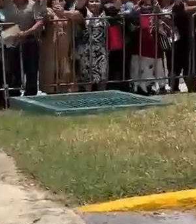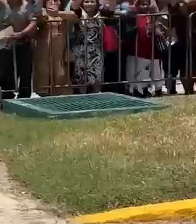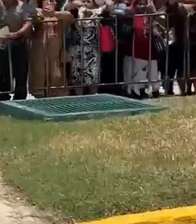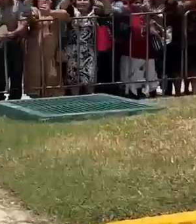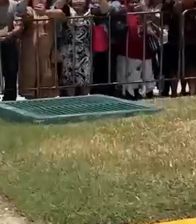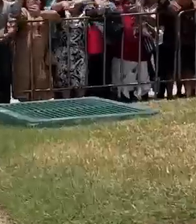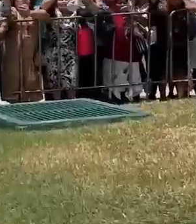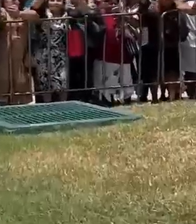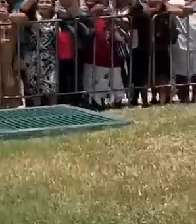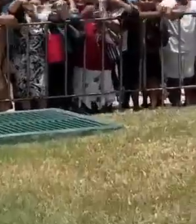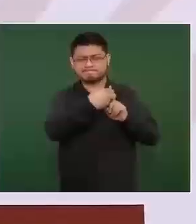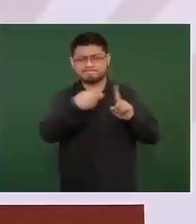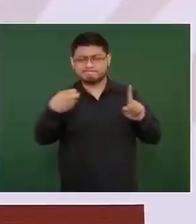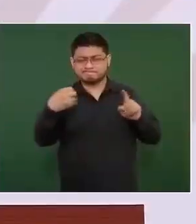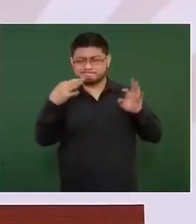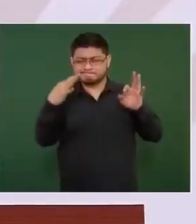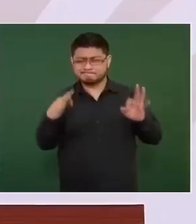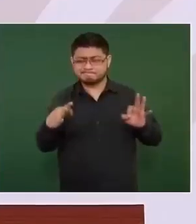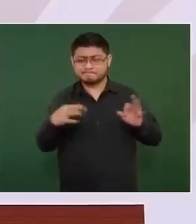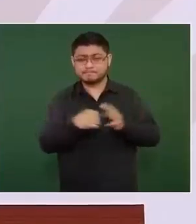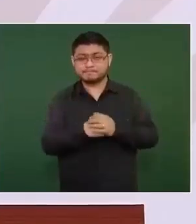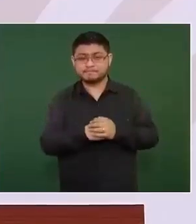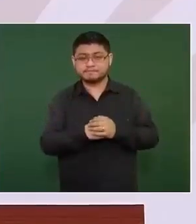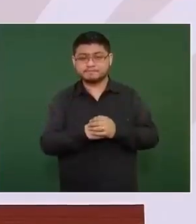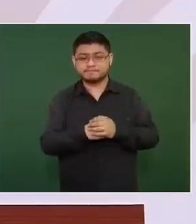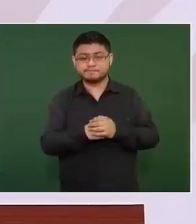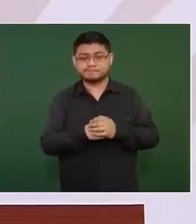eso confirmo, arriba